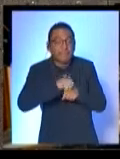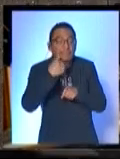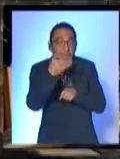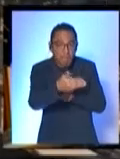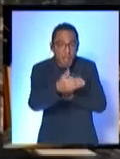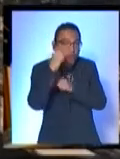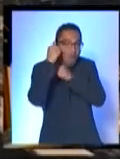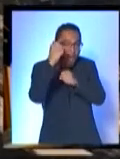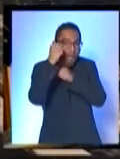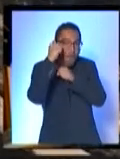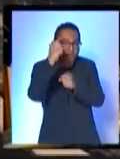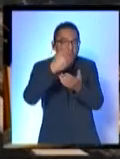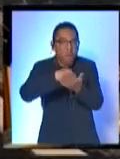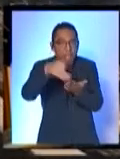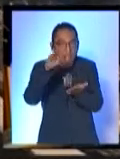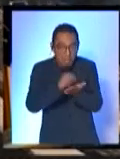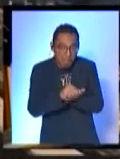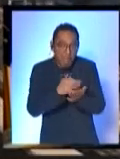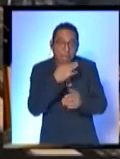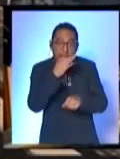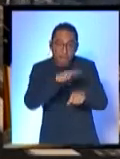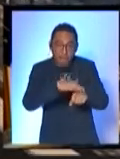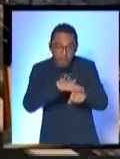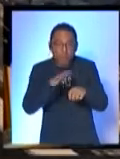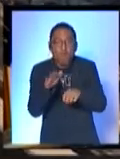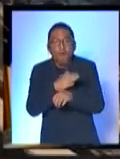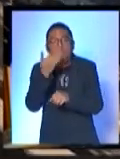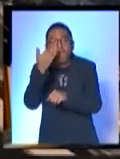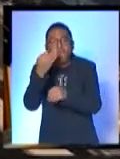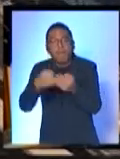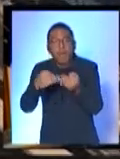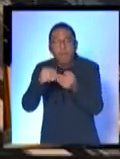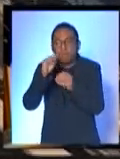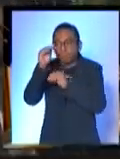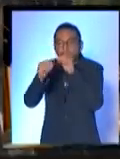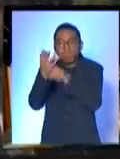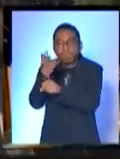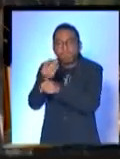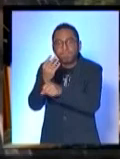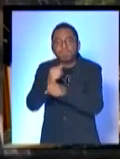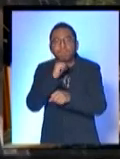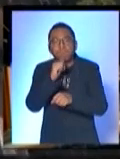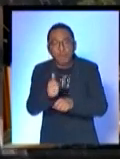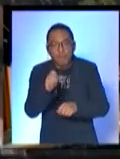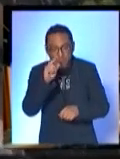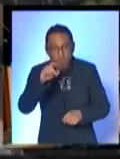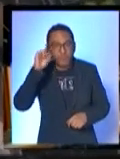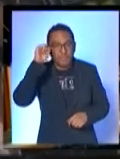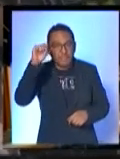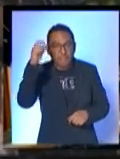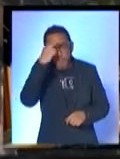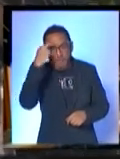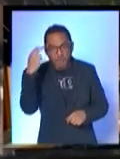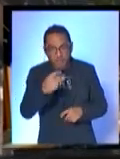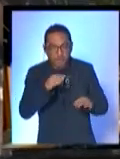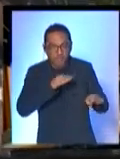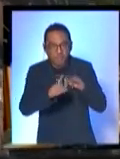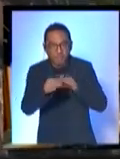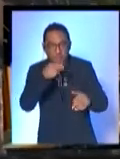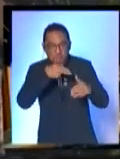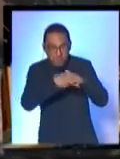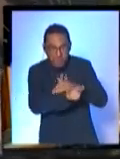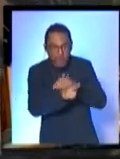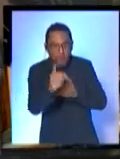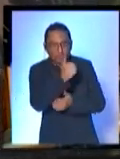de mantenimiento en las instalaciones. Esta mañana el presidente Andrés Manuel López Obrador exhortó a los trabajadores del Sindicato Mexicano de Trabajadores del Metro Ciudad